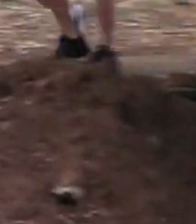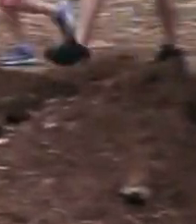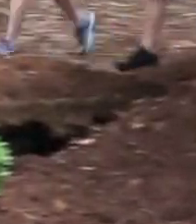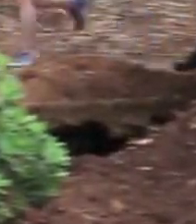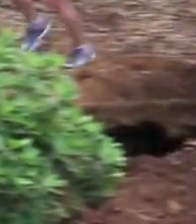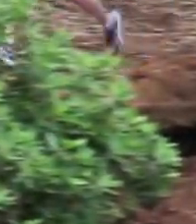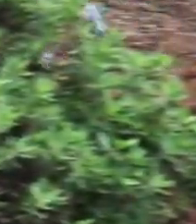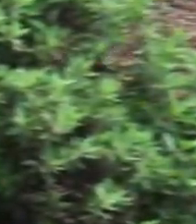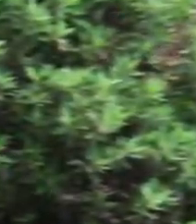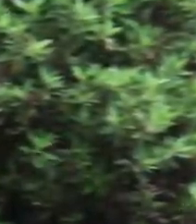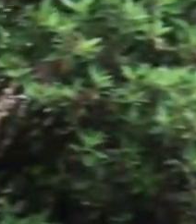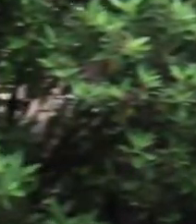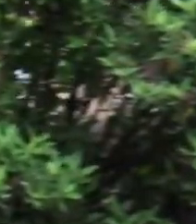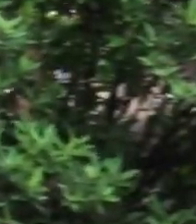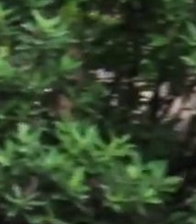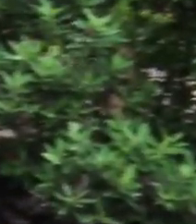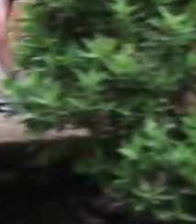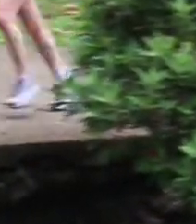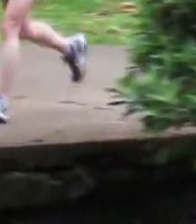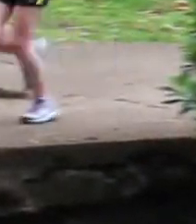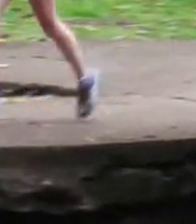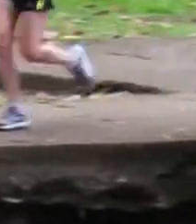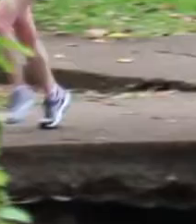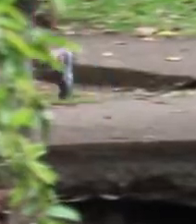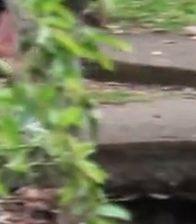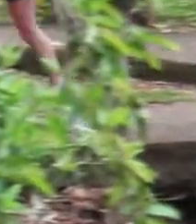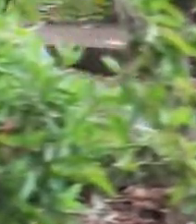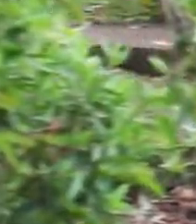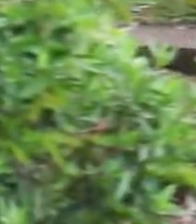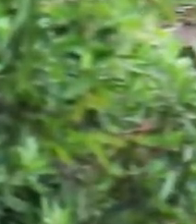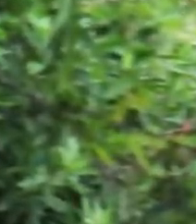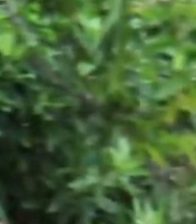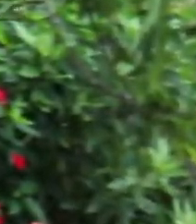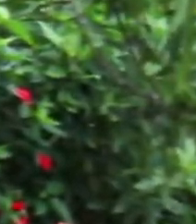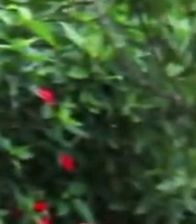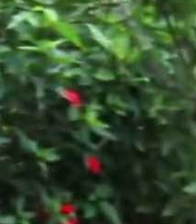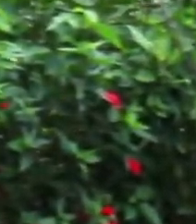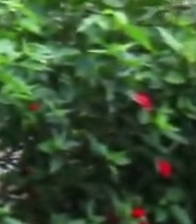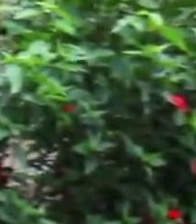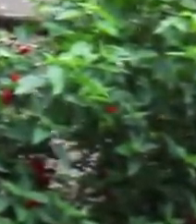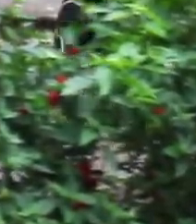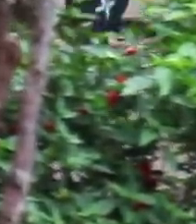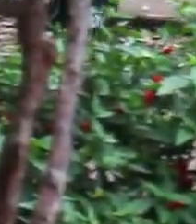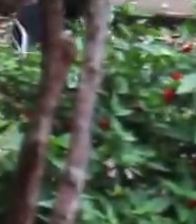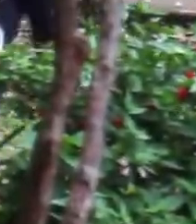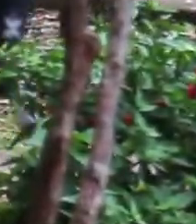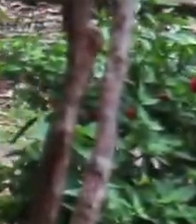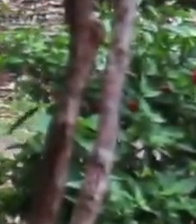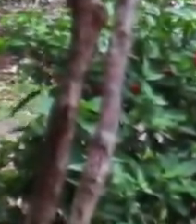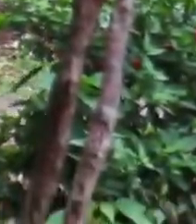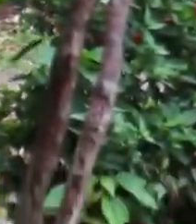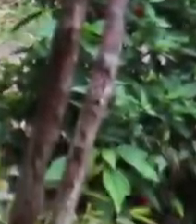Soy Marcela Vives, vivo en Escazú y Chicago va a ser mi tercera maratón.